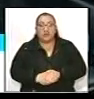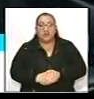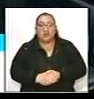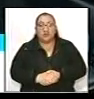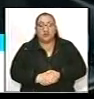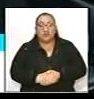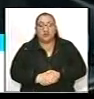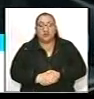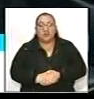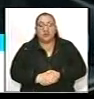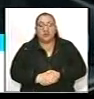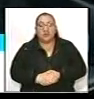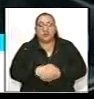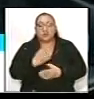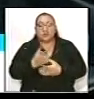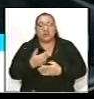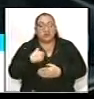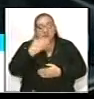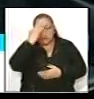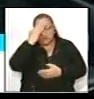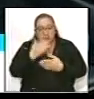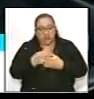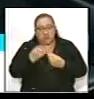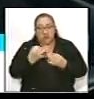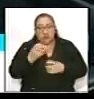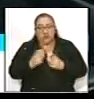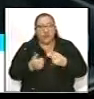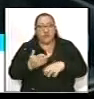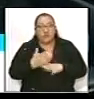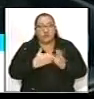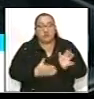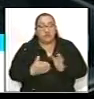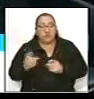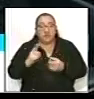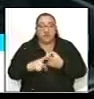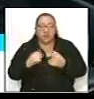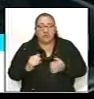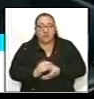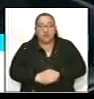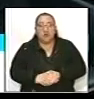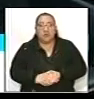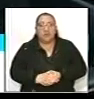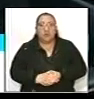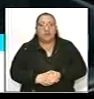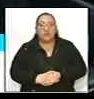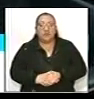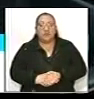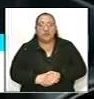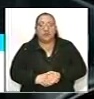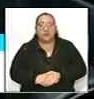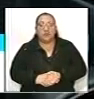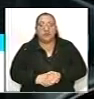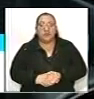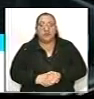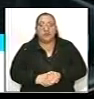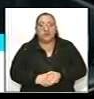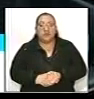un pequeño problema. O sea, no sabemos a cuántas personas hemos reparado hasta el momento. ¿Ok?